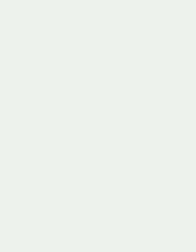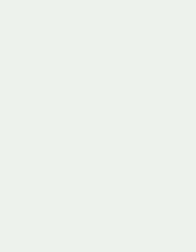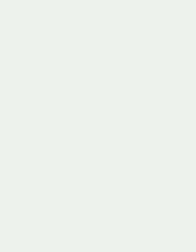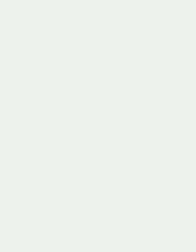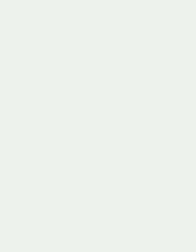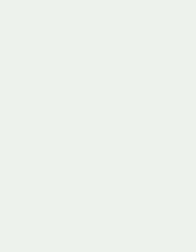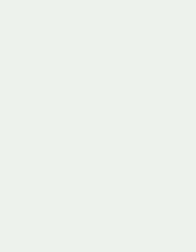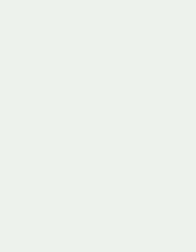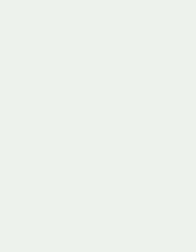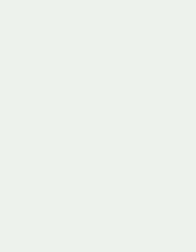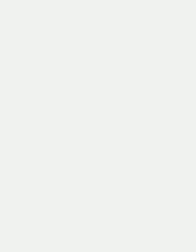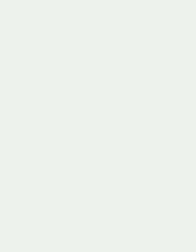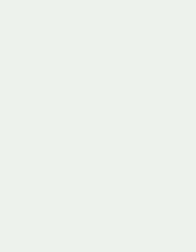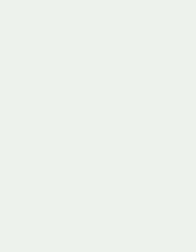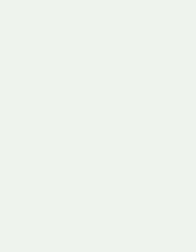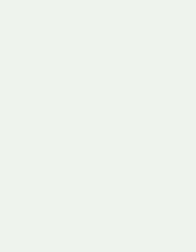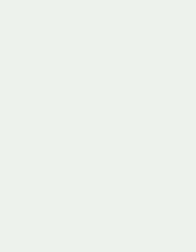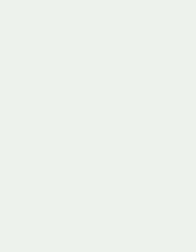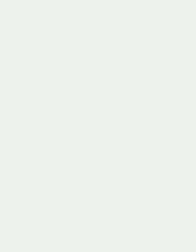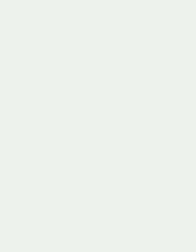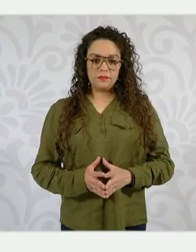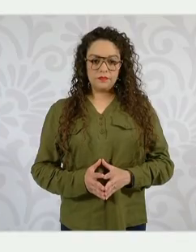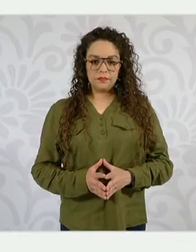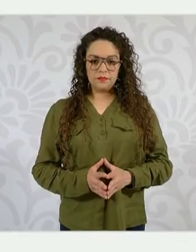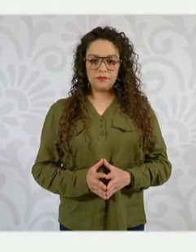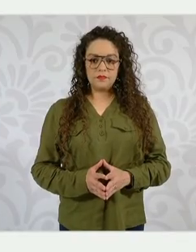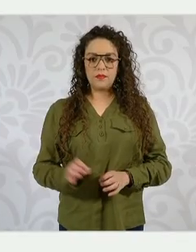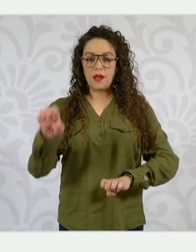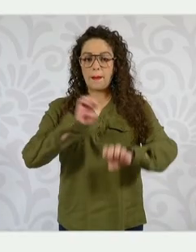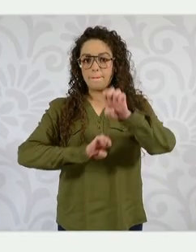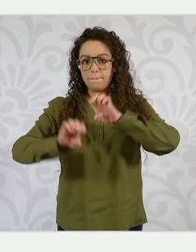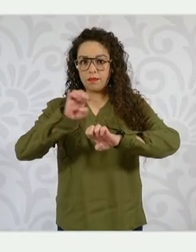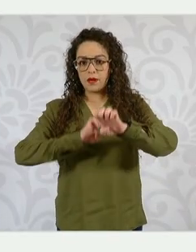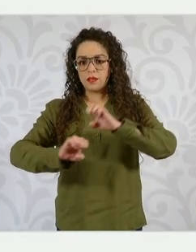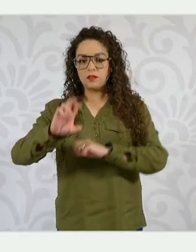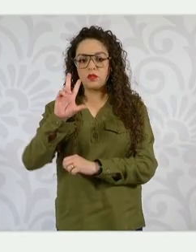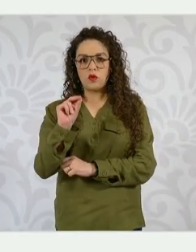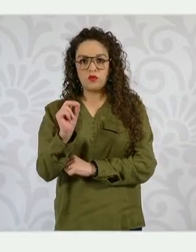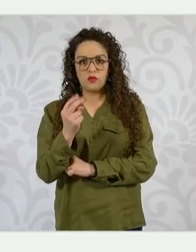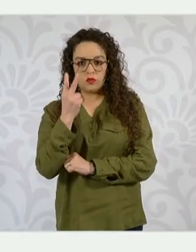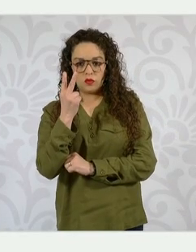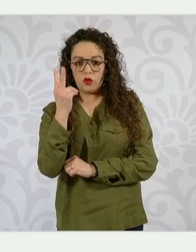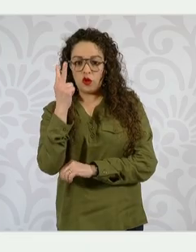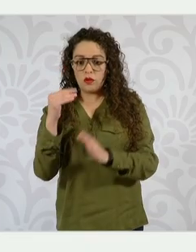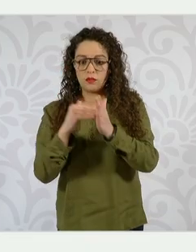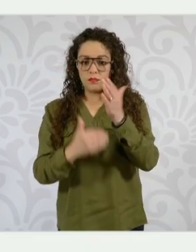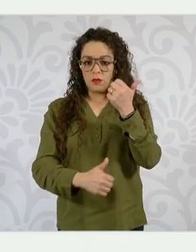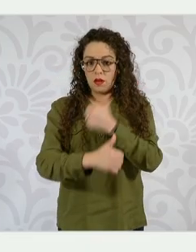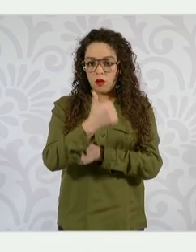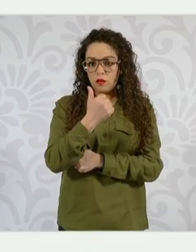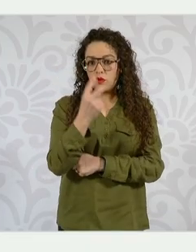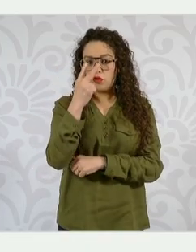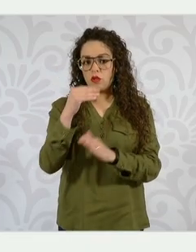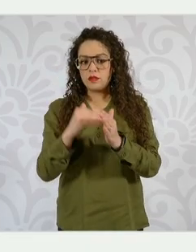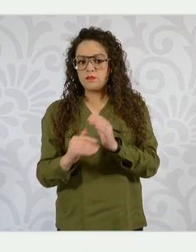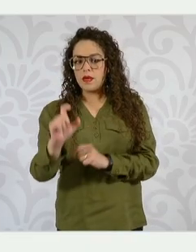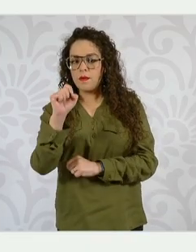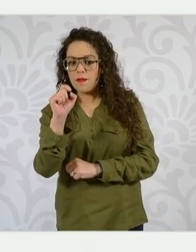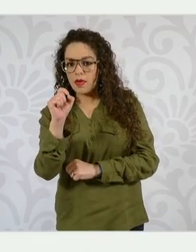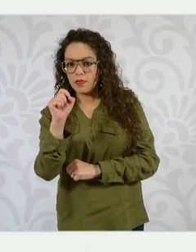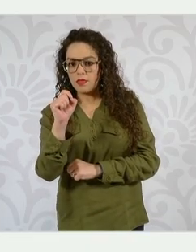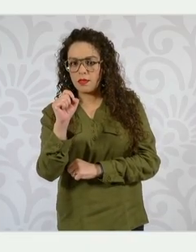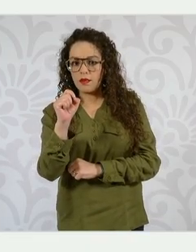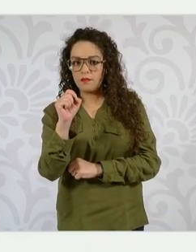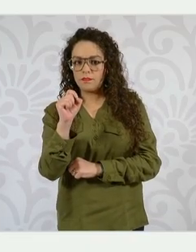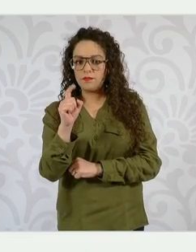entre 2012 y 2020 por un monto de 182 millones